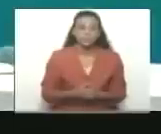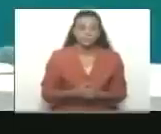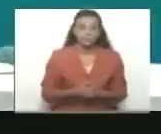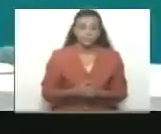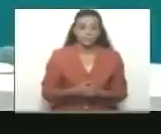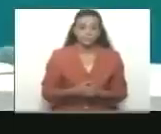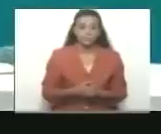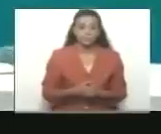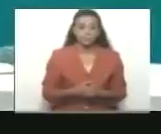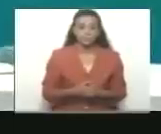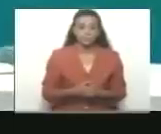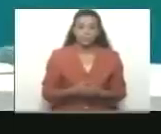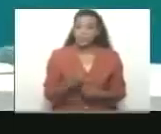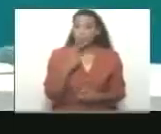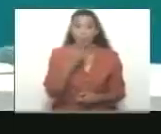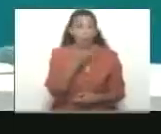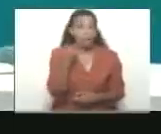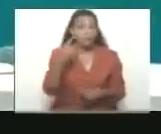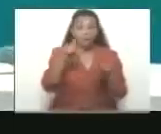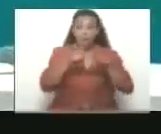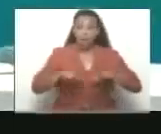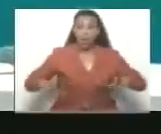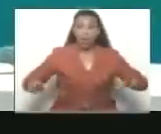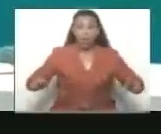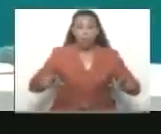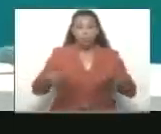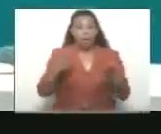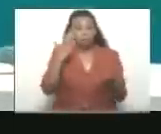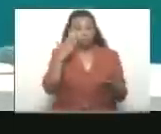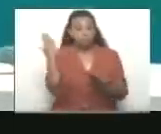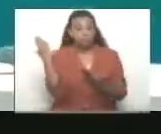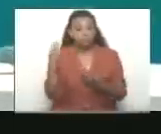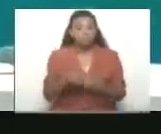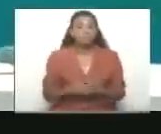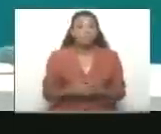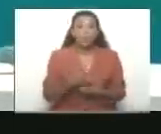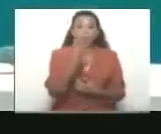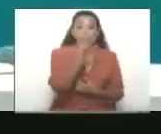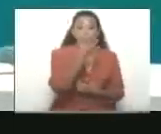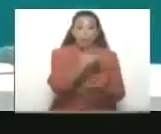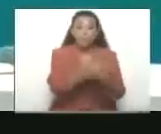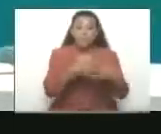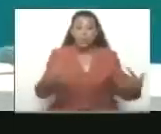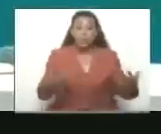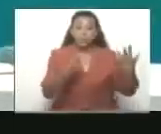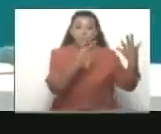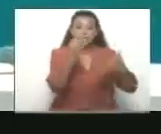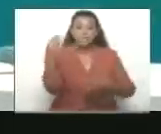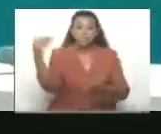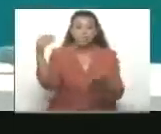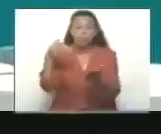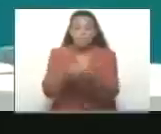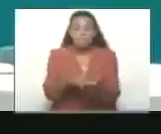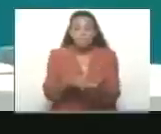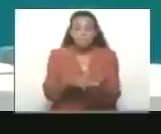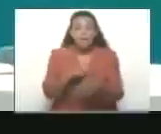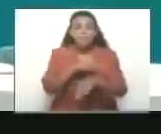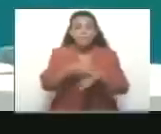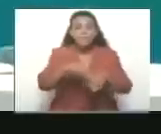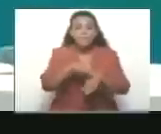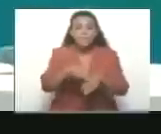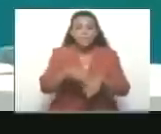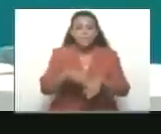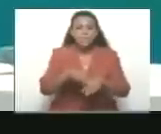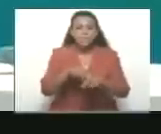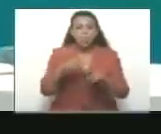elito no había mejor sitio para entregar elito 4700000 Allá está el ministro